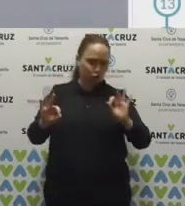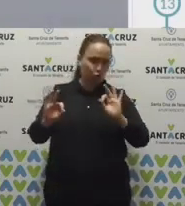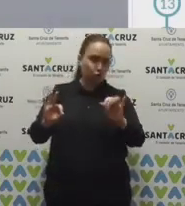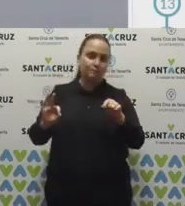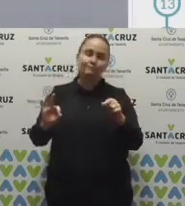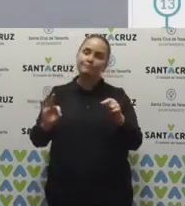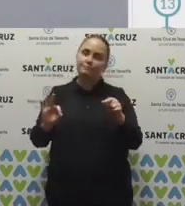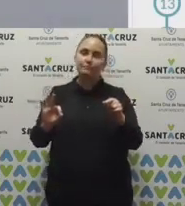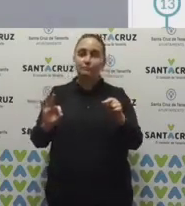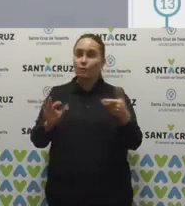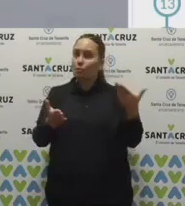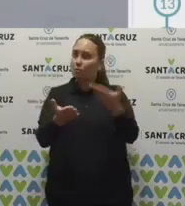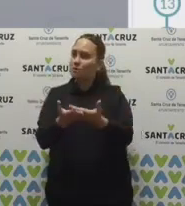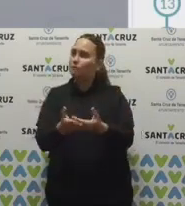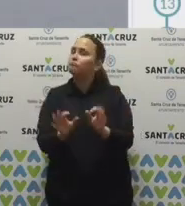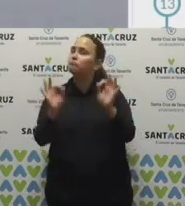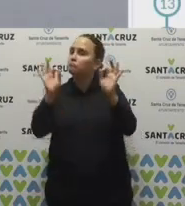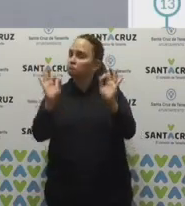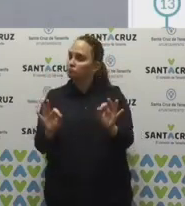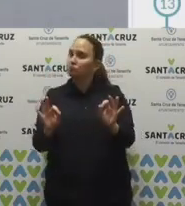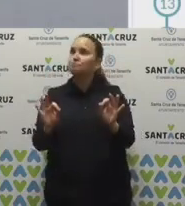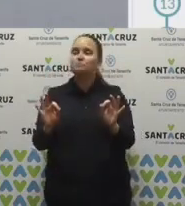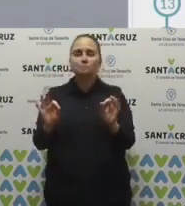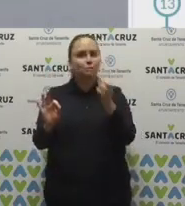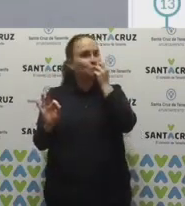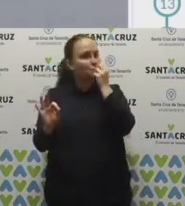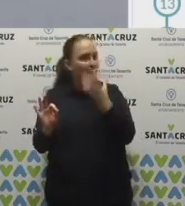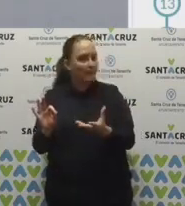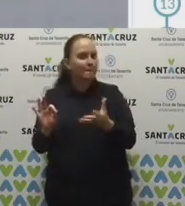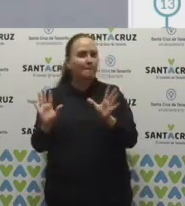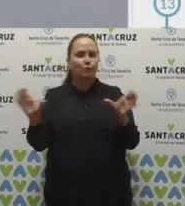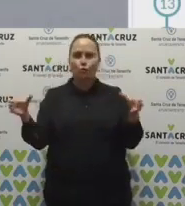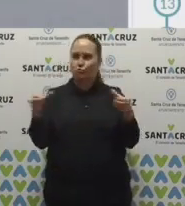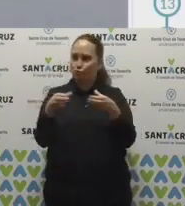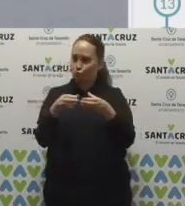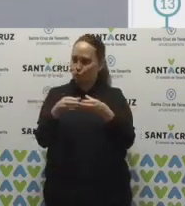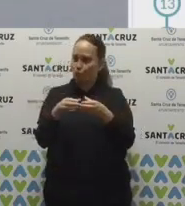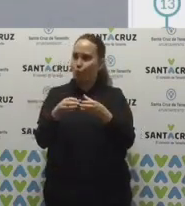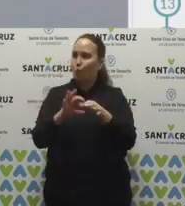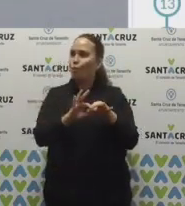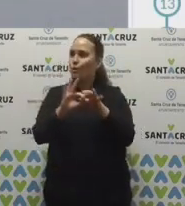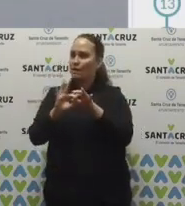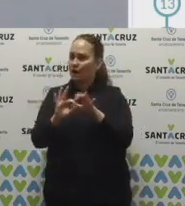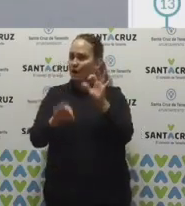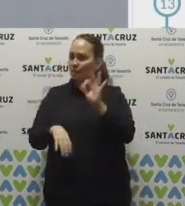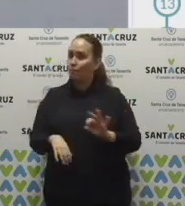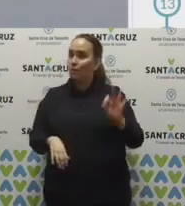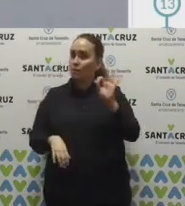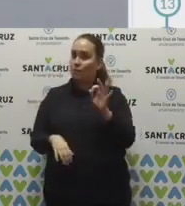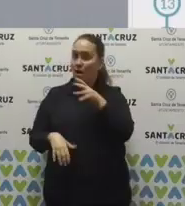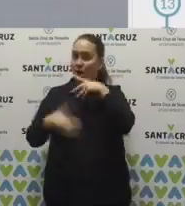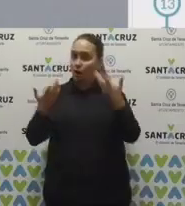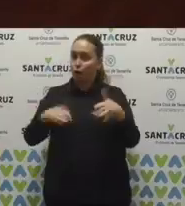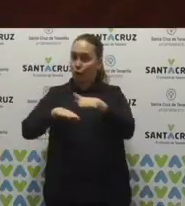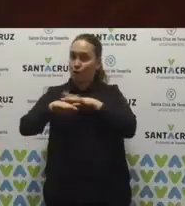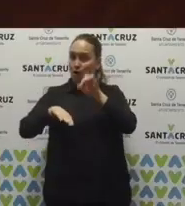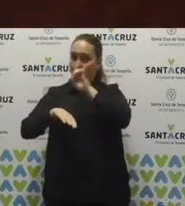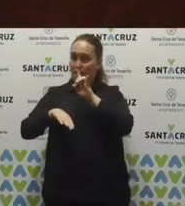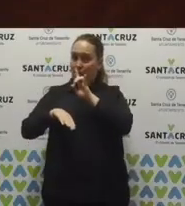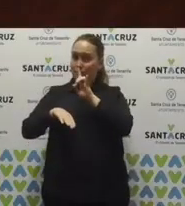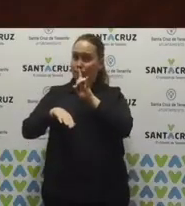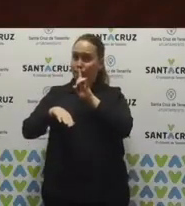esta moción pero unidas podemos estar ahora mismo en el gobierno de canarias apoyando